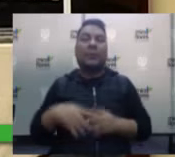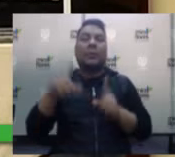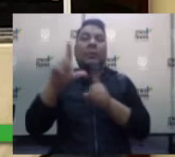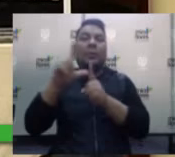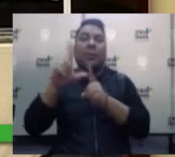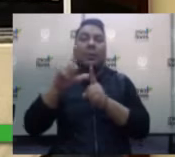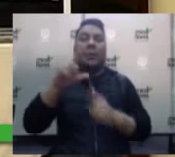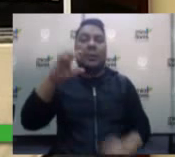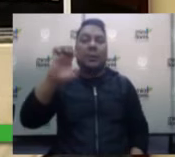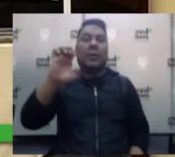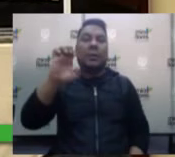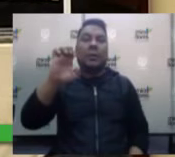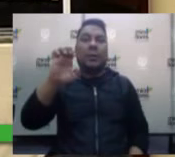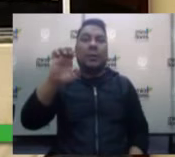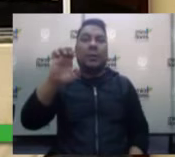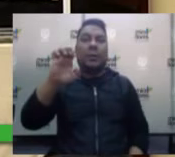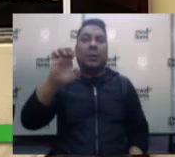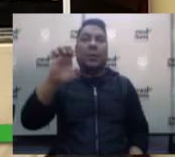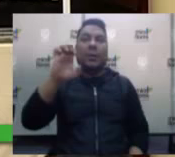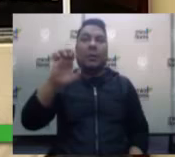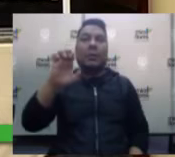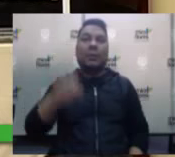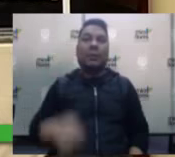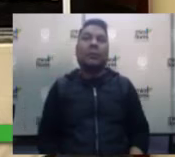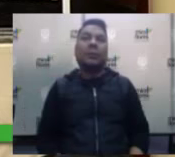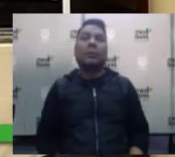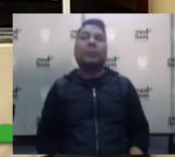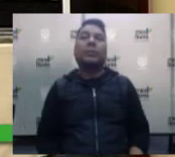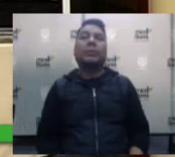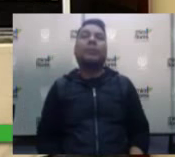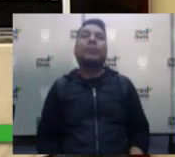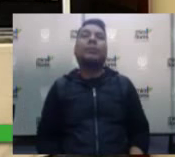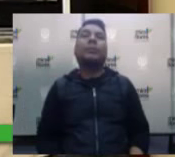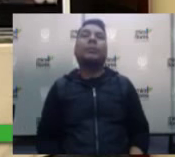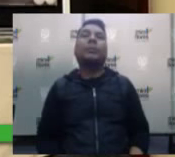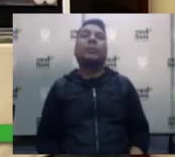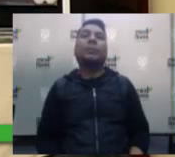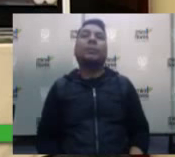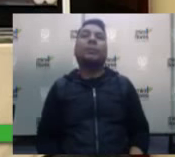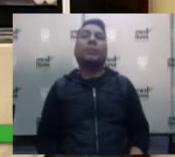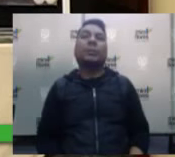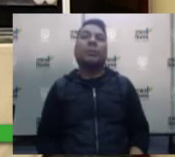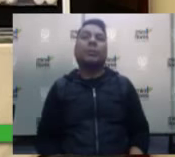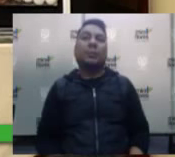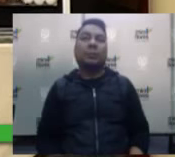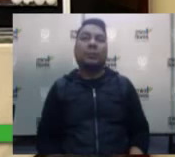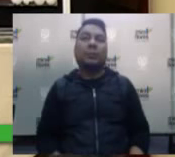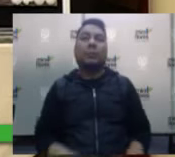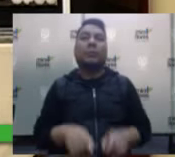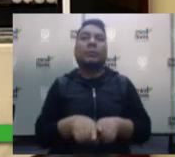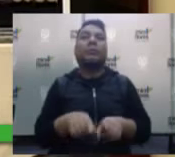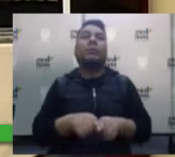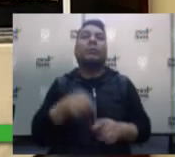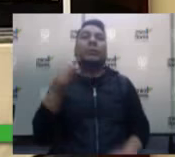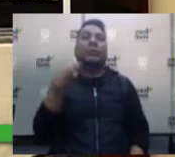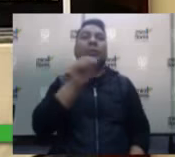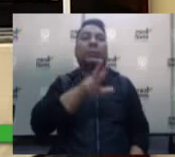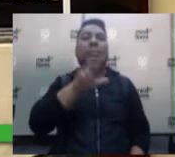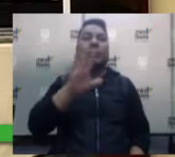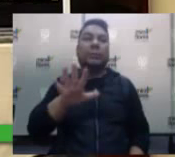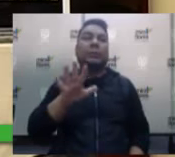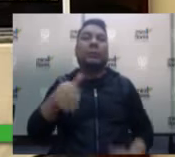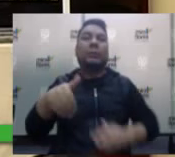Letra E. E. Frente Amplio por Justicia, Vida y Libertad. Ubicación 35, Avenida